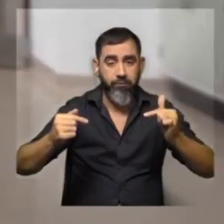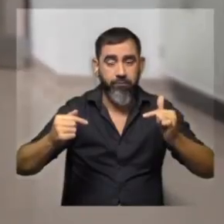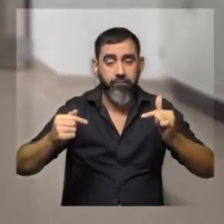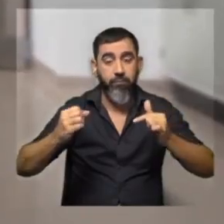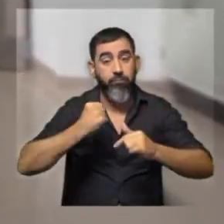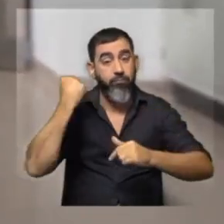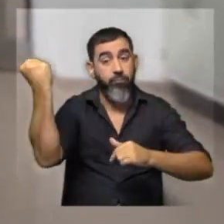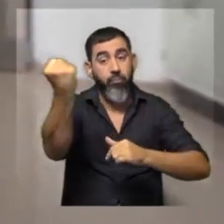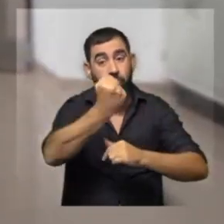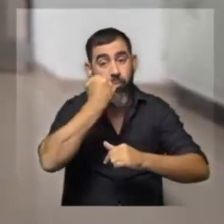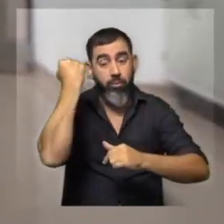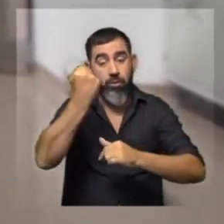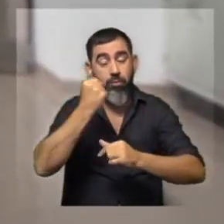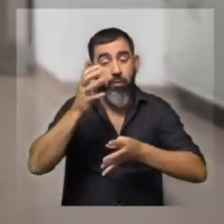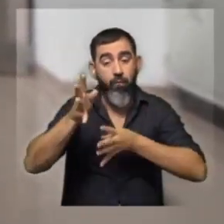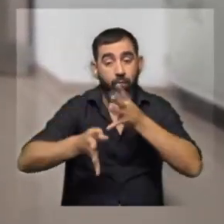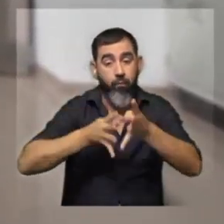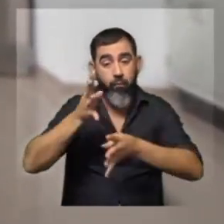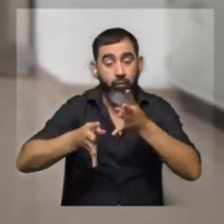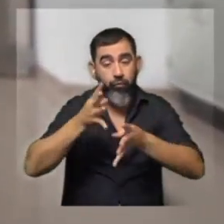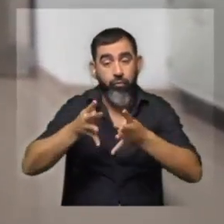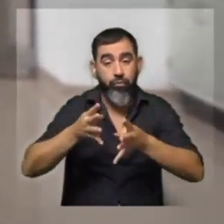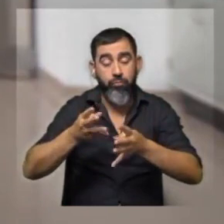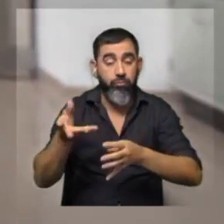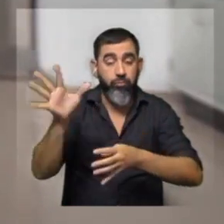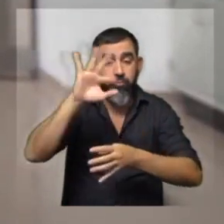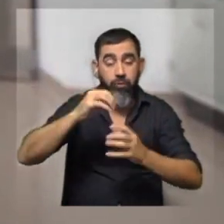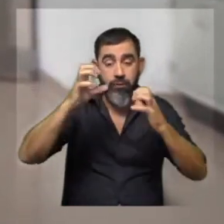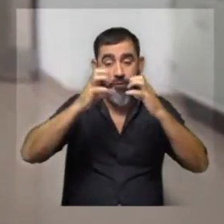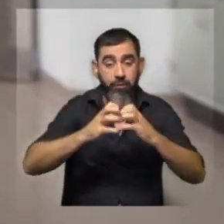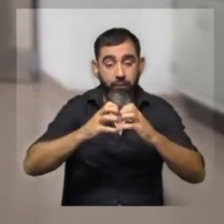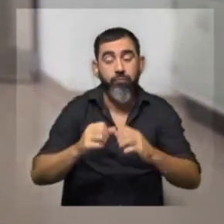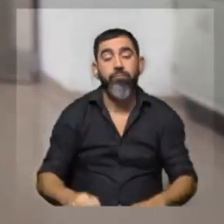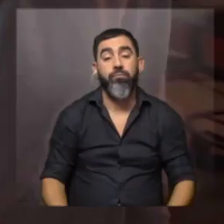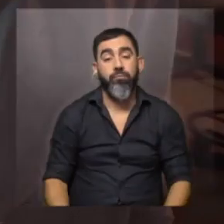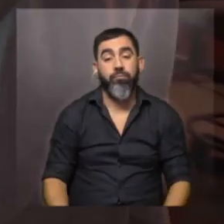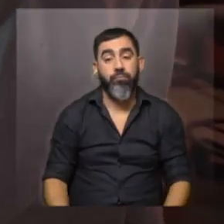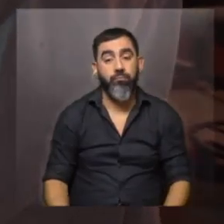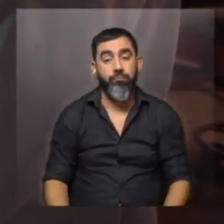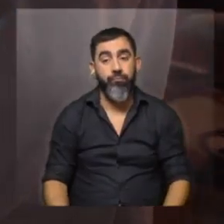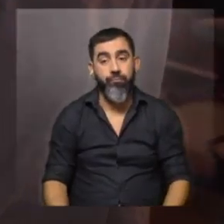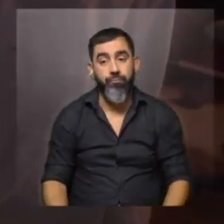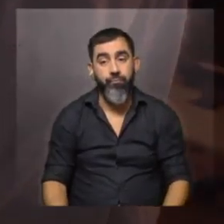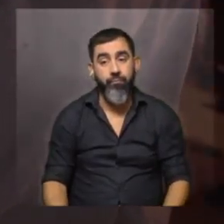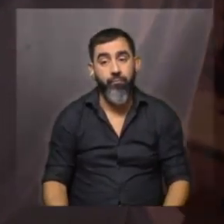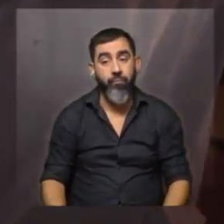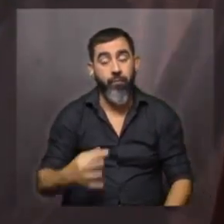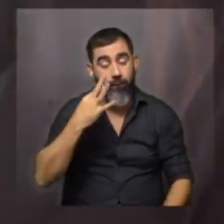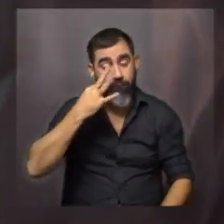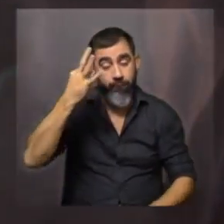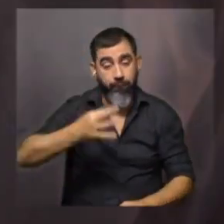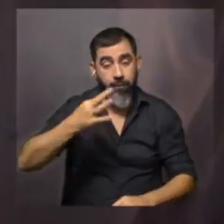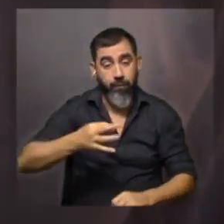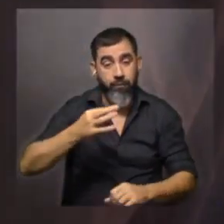sumamente importantes para el funcionamiento habitual del cerebro. Entonces, la realidad es que